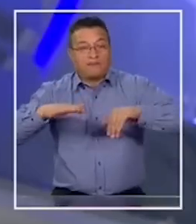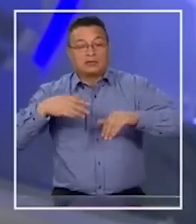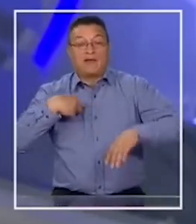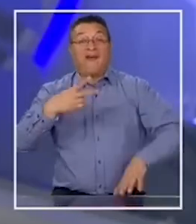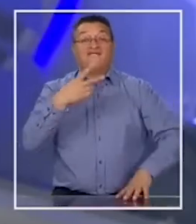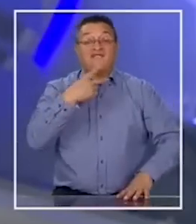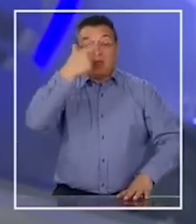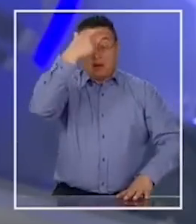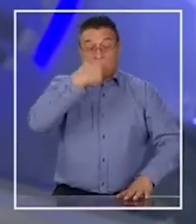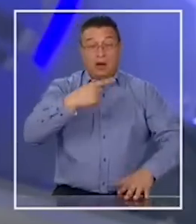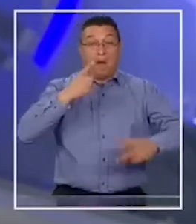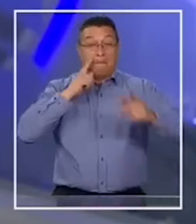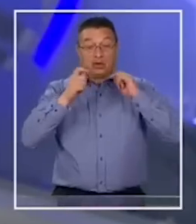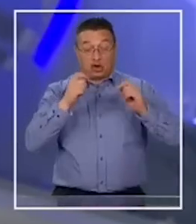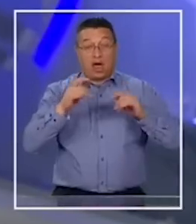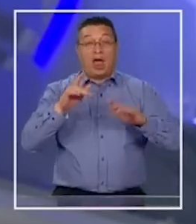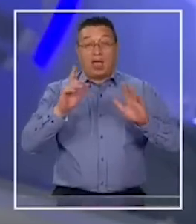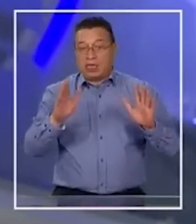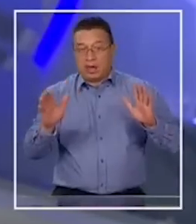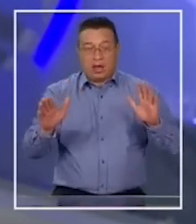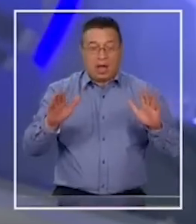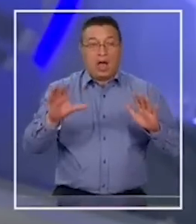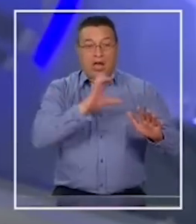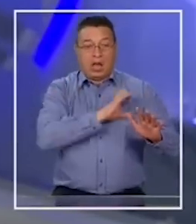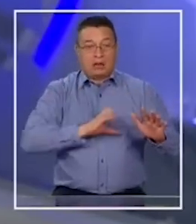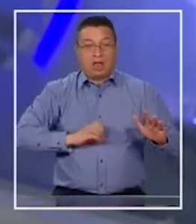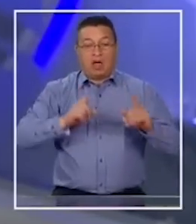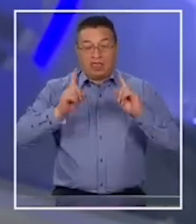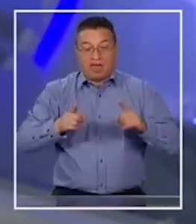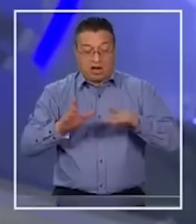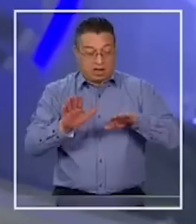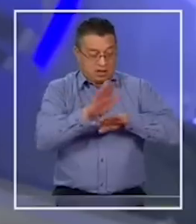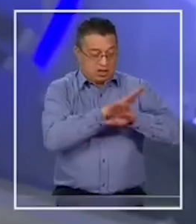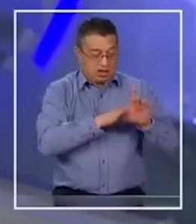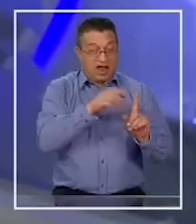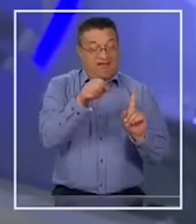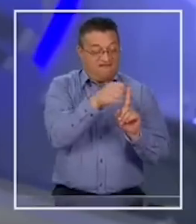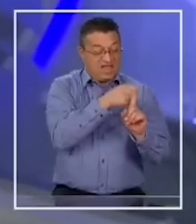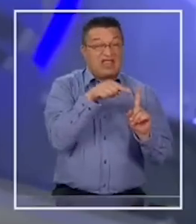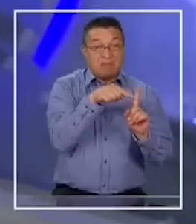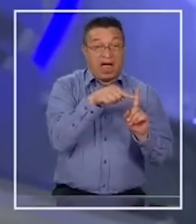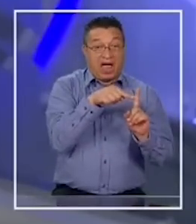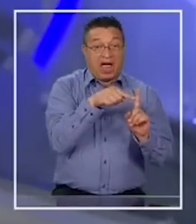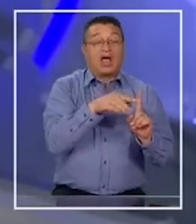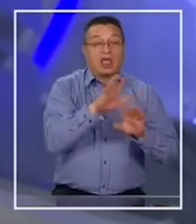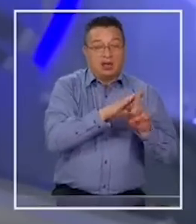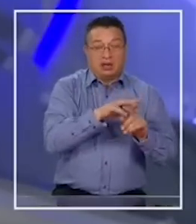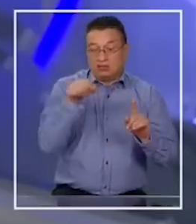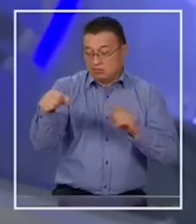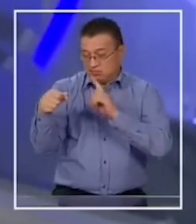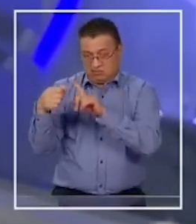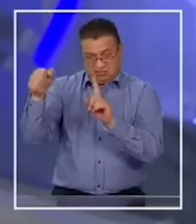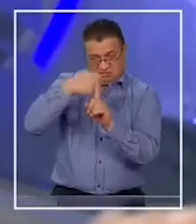está la vida de una persona en peligro el estado tiene que proteger antes a la víctima que al victimario